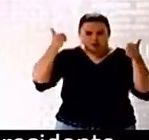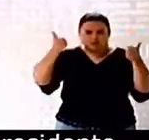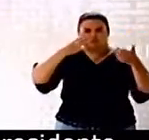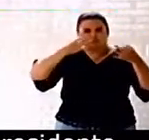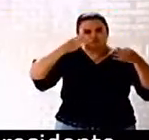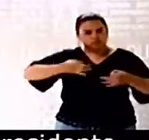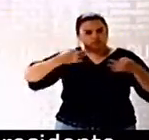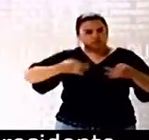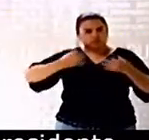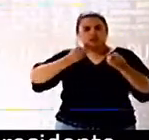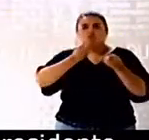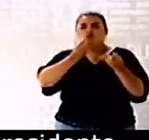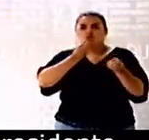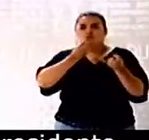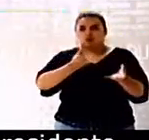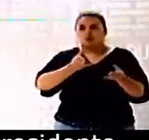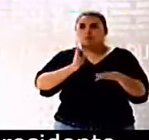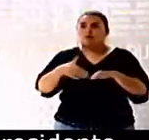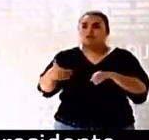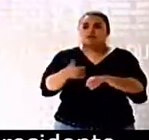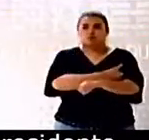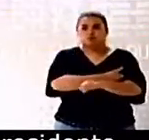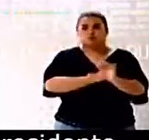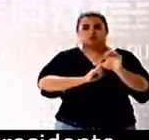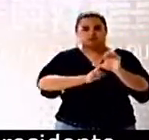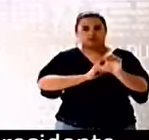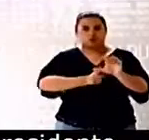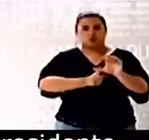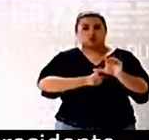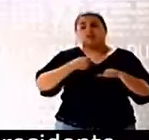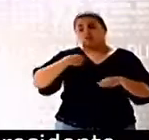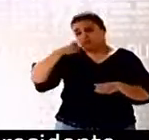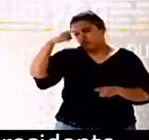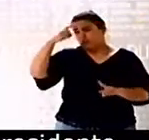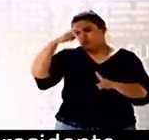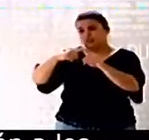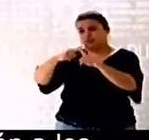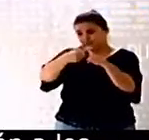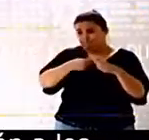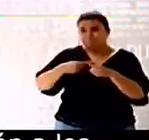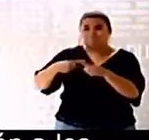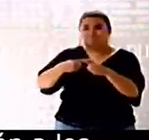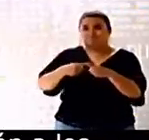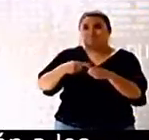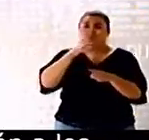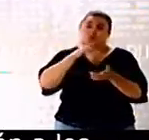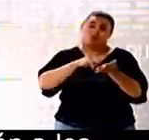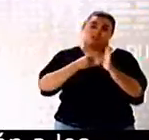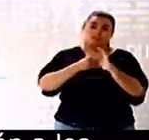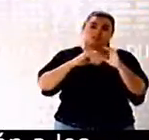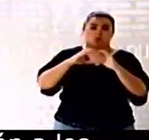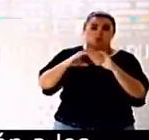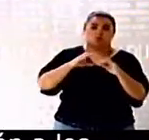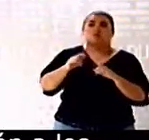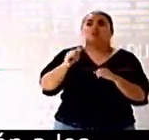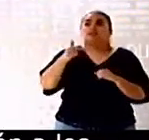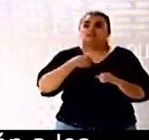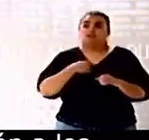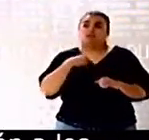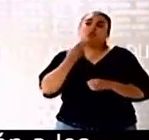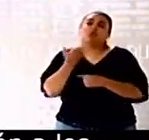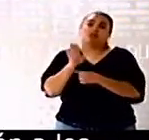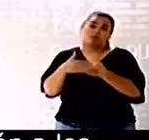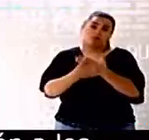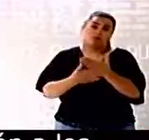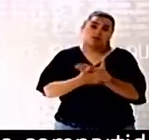certera información a los ciudadanos de Extremadura, que sé que es un objetivo compartido por usted como medio público y por mí como portavoz del Gobierno,